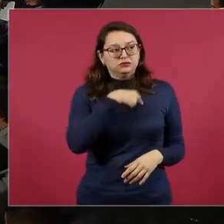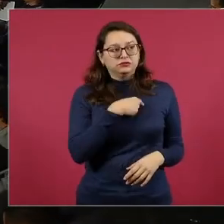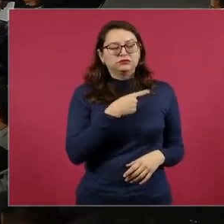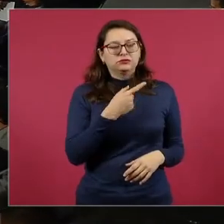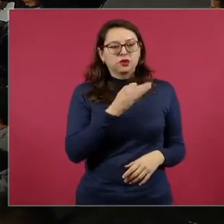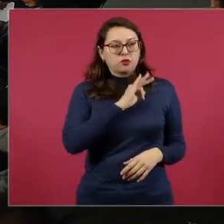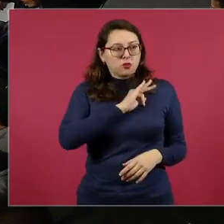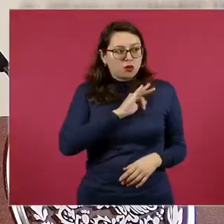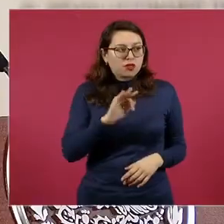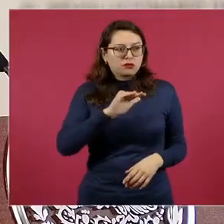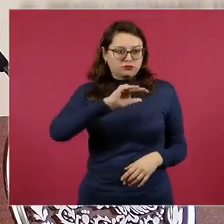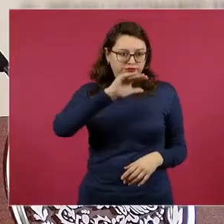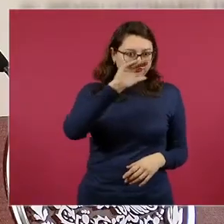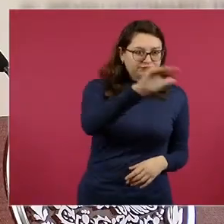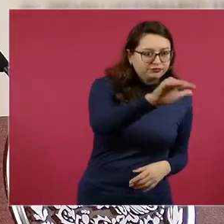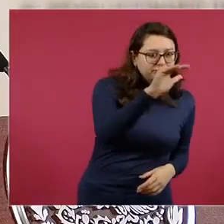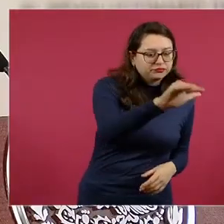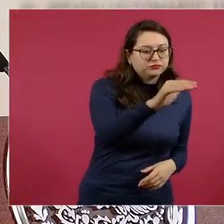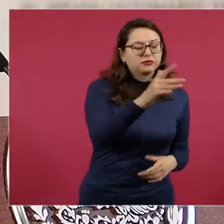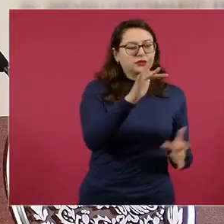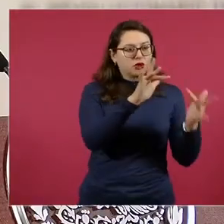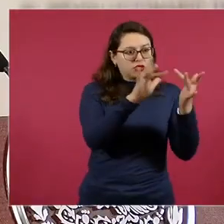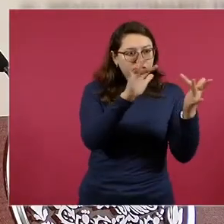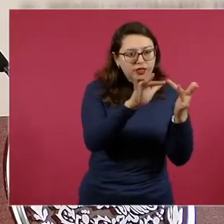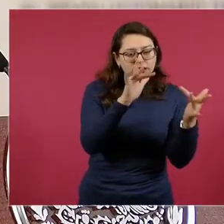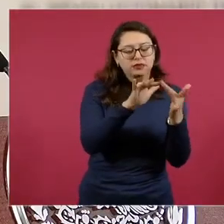secretaria. Vamos a seguirlos buscando.